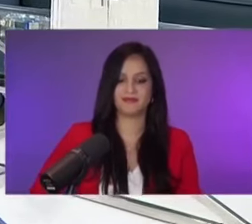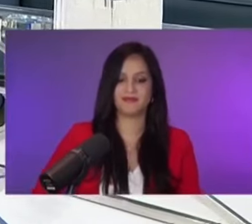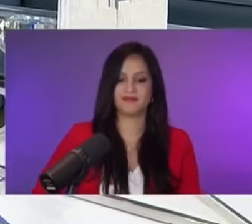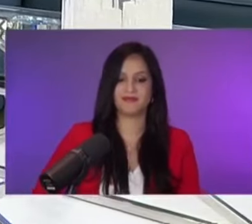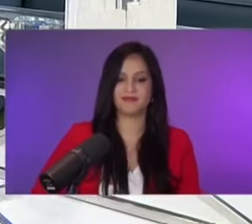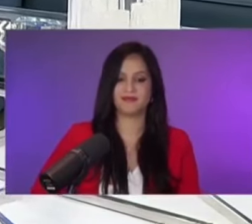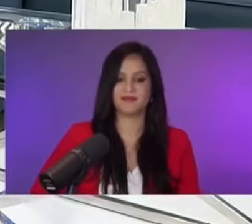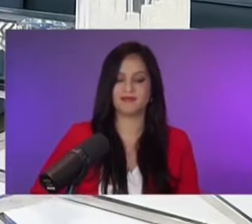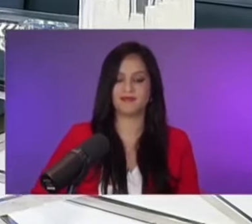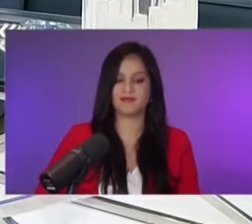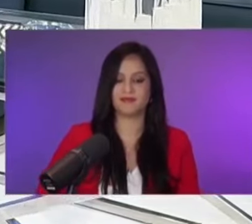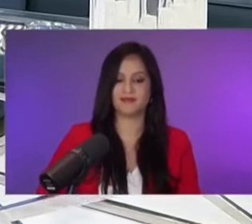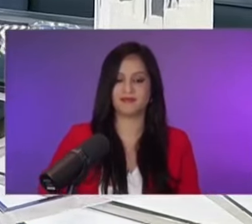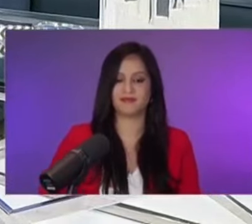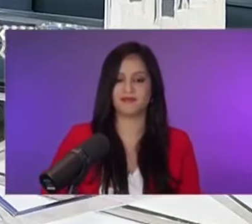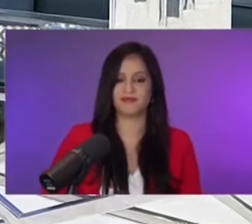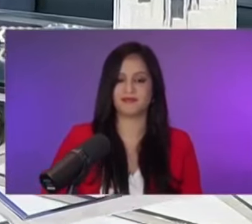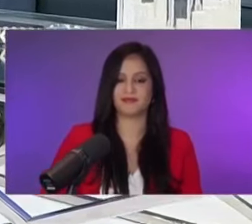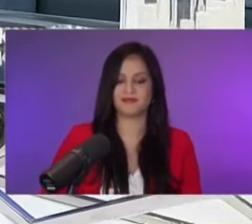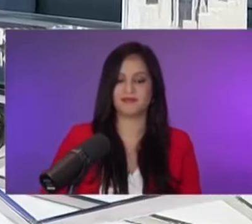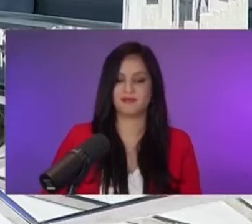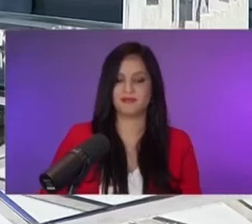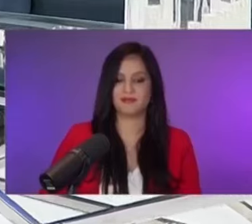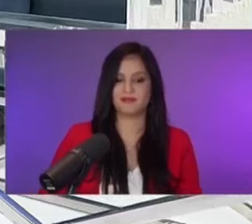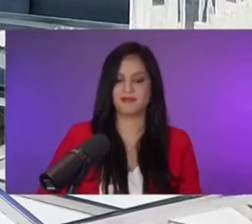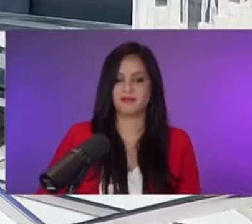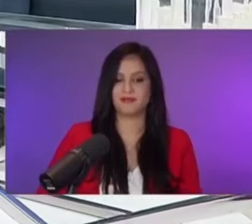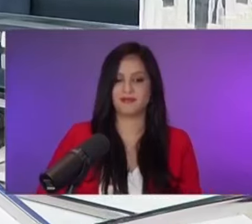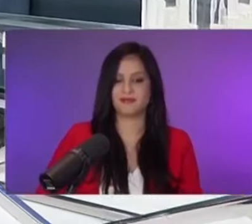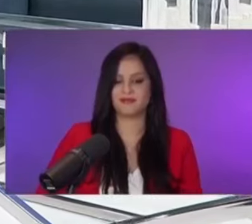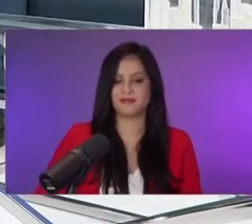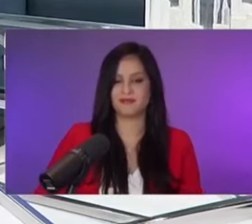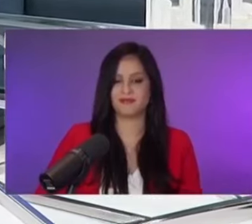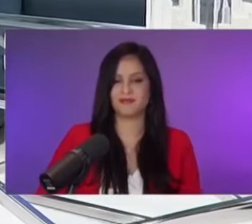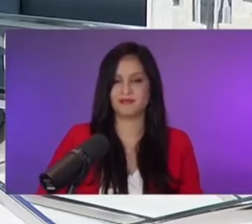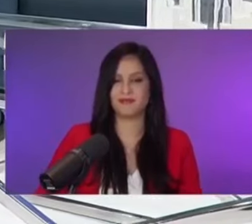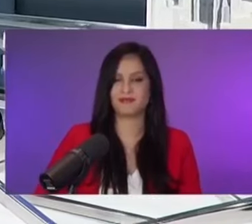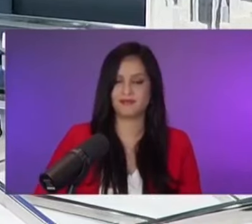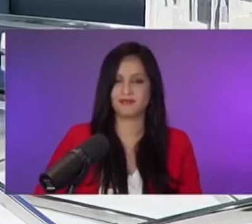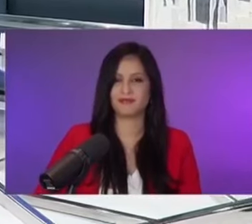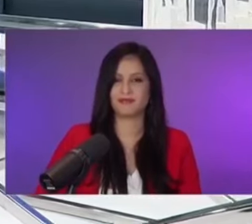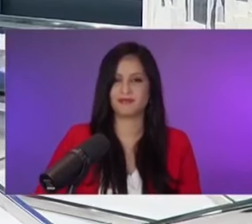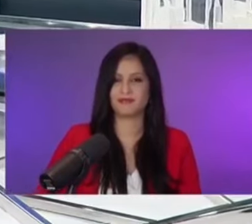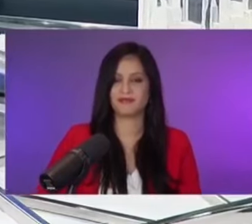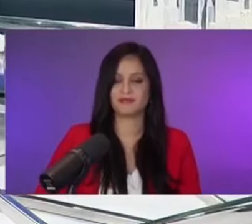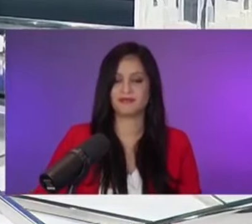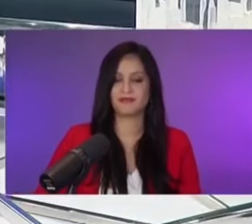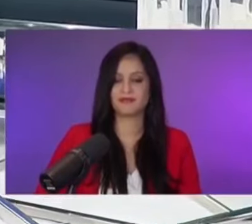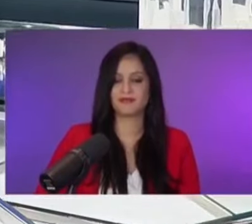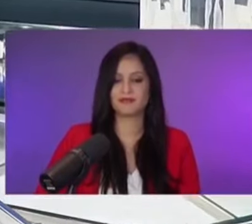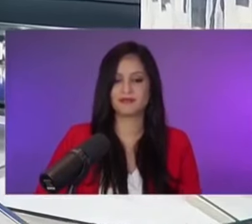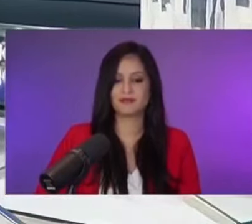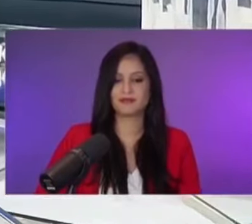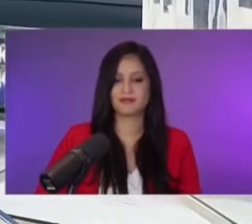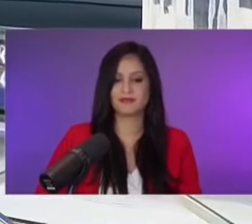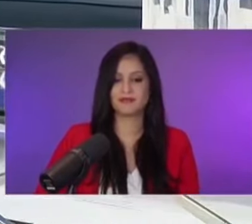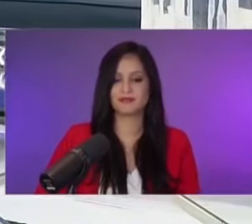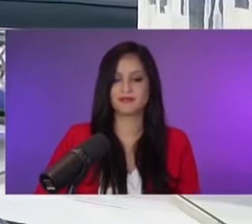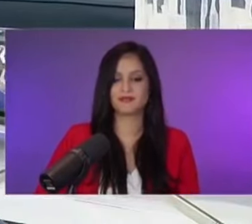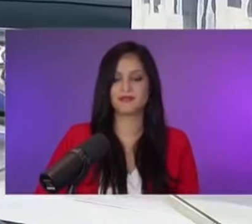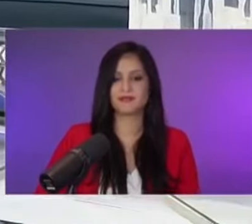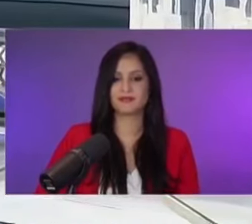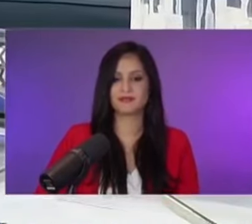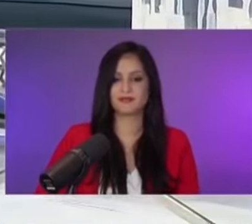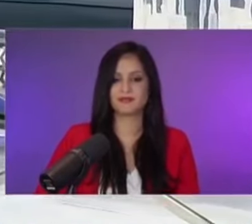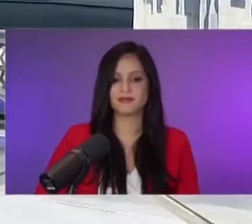Qué son estas tierras raras Cuáles son esos minerales que contienen dónde están en nuestro país y si es cierto que es